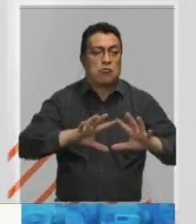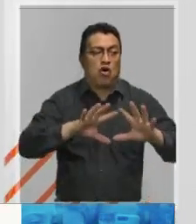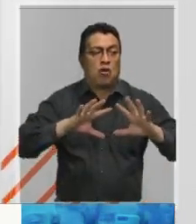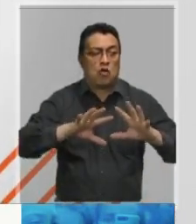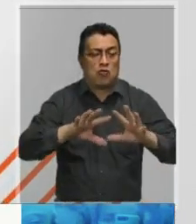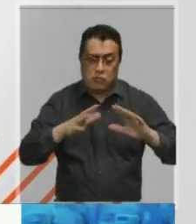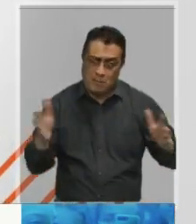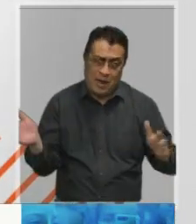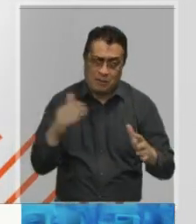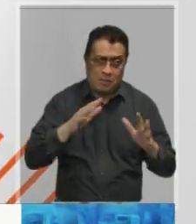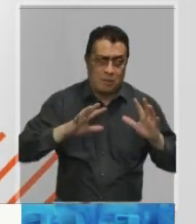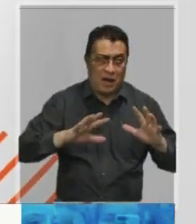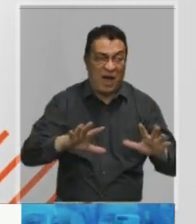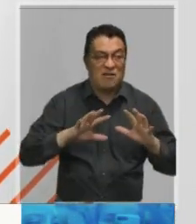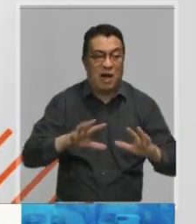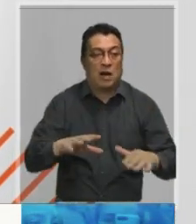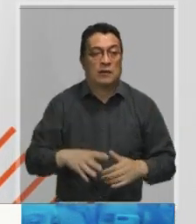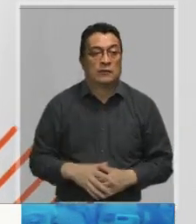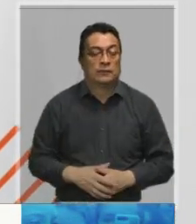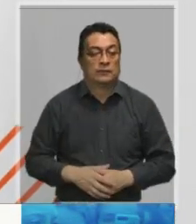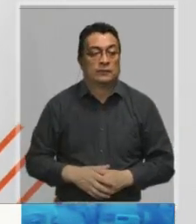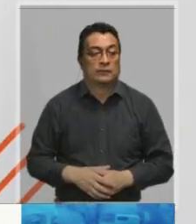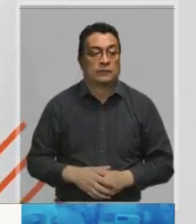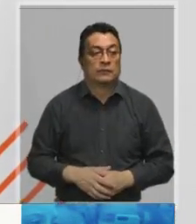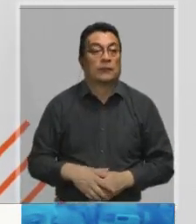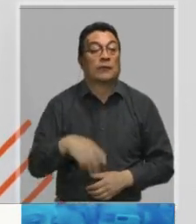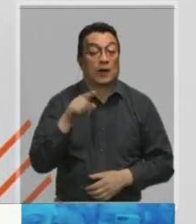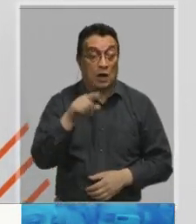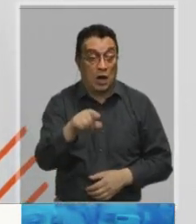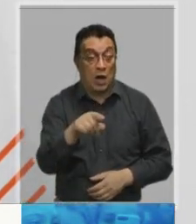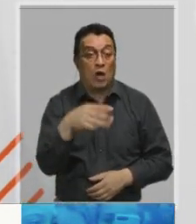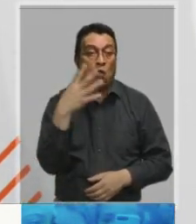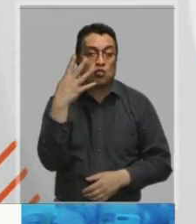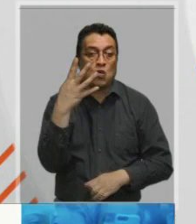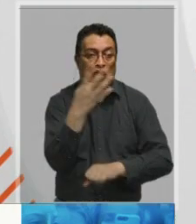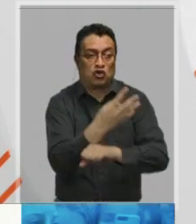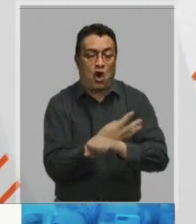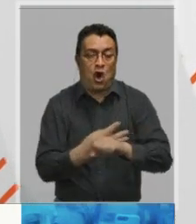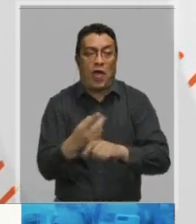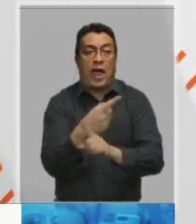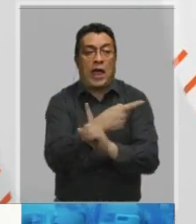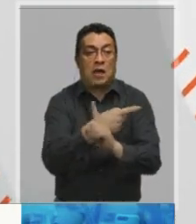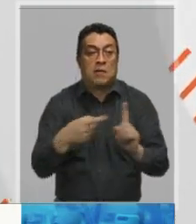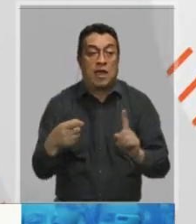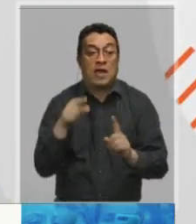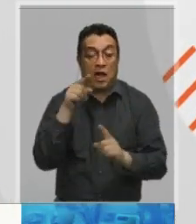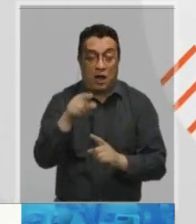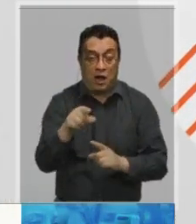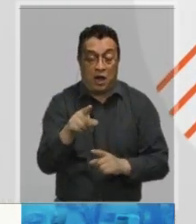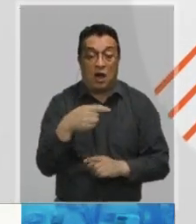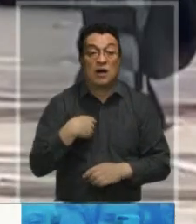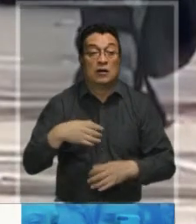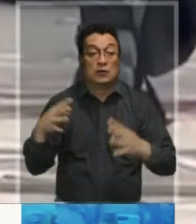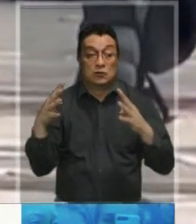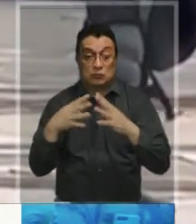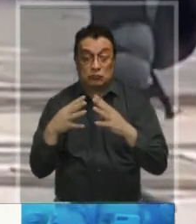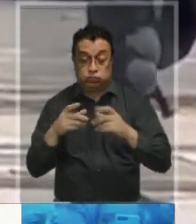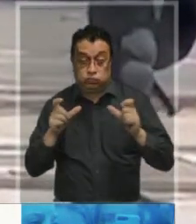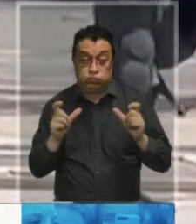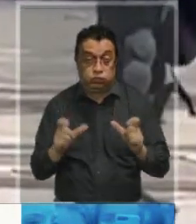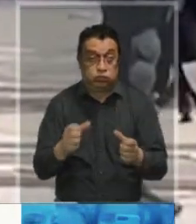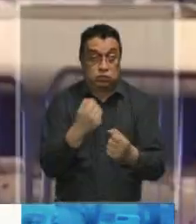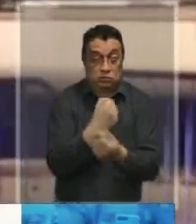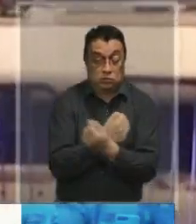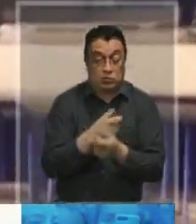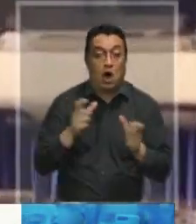¡Segura, segura! ¡Segura, segura! Recién después de 4 horas y media, las fuerzas de seguridad lograron retomar el control.